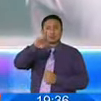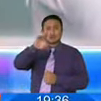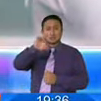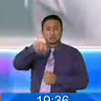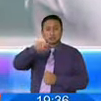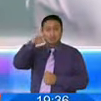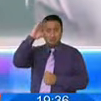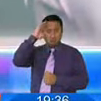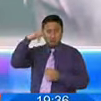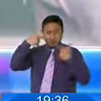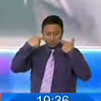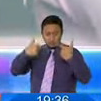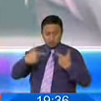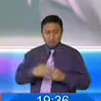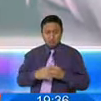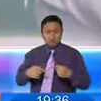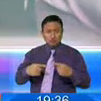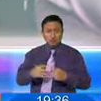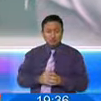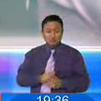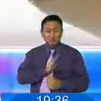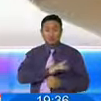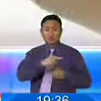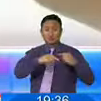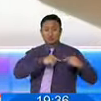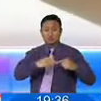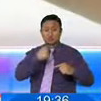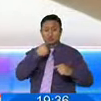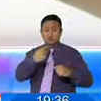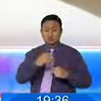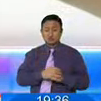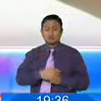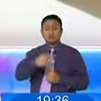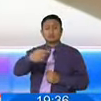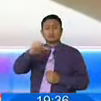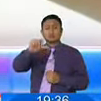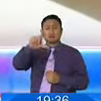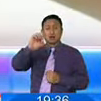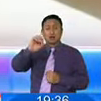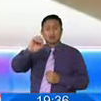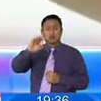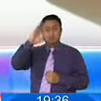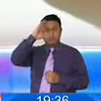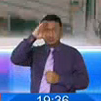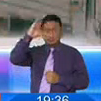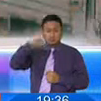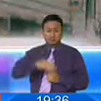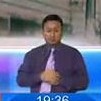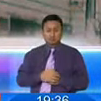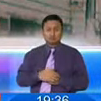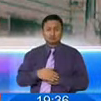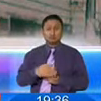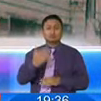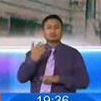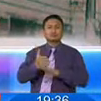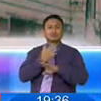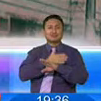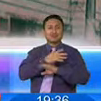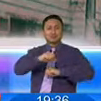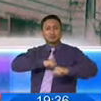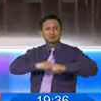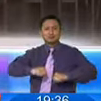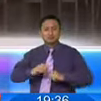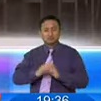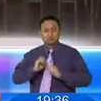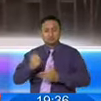es permanente. Así lo afirmó el jefe del distrito 9 de octubre, el coronel Galo Pérez, que además afirmó que en los últimos operativos los han